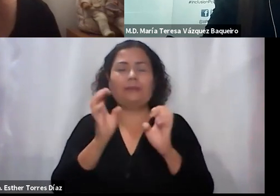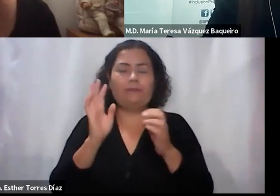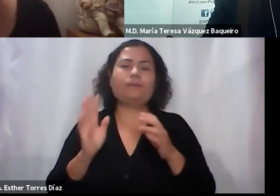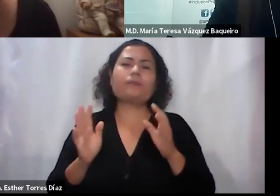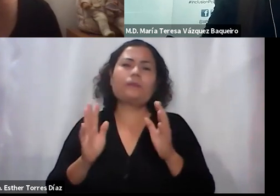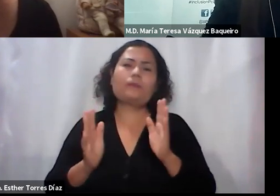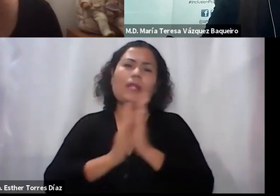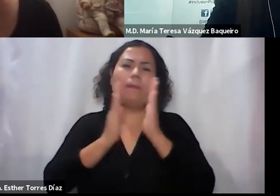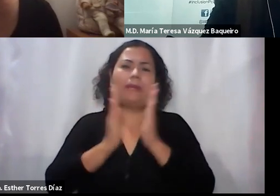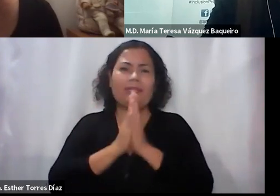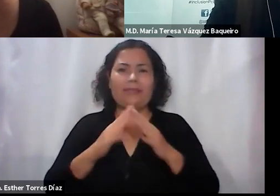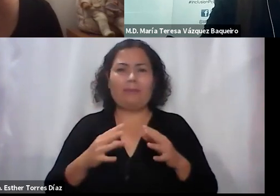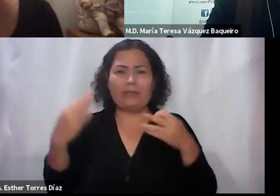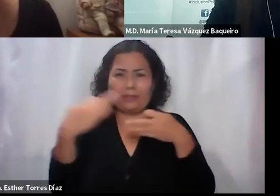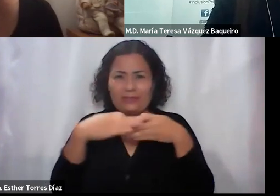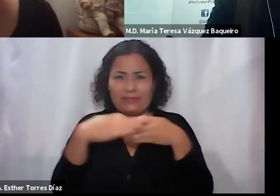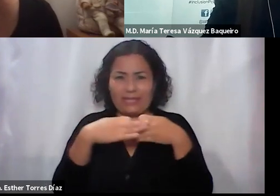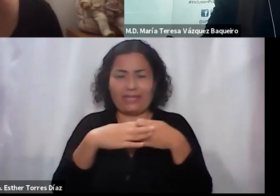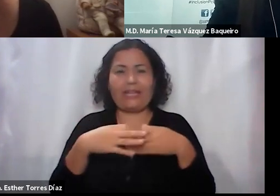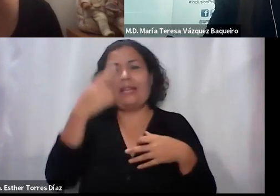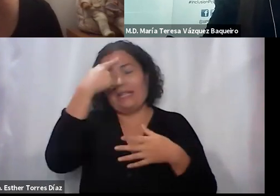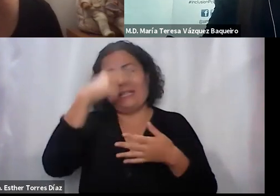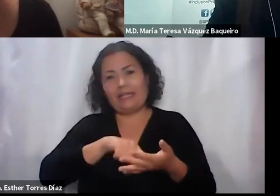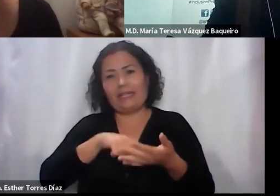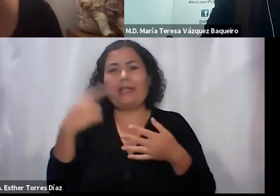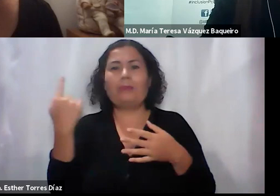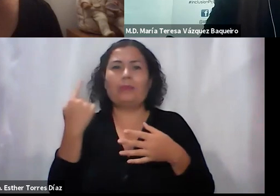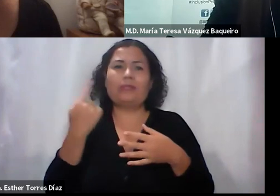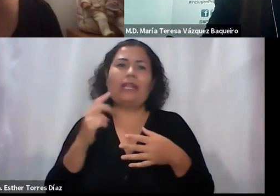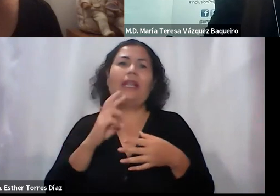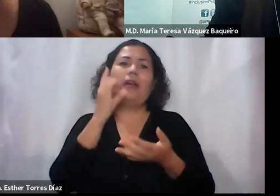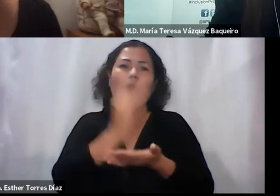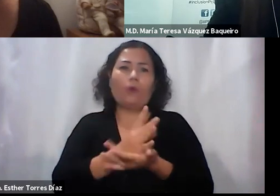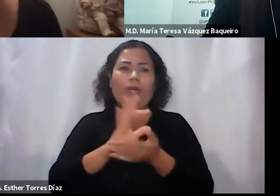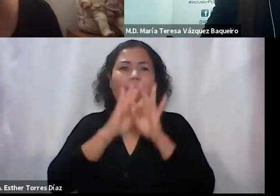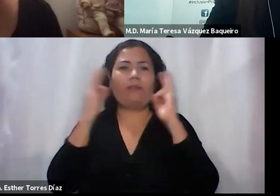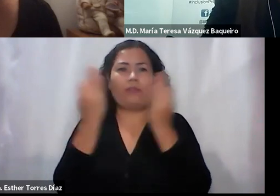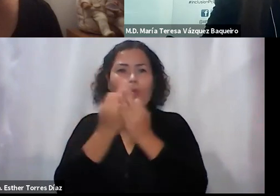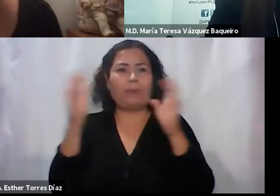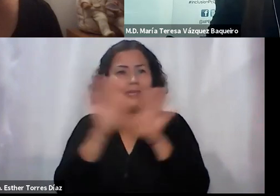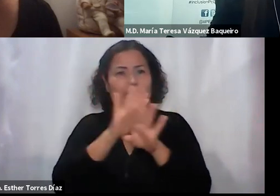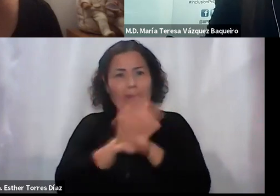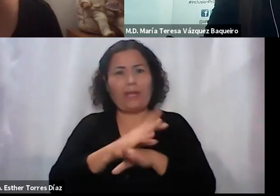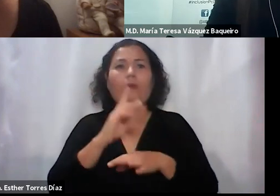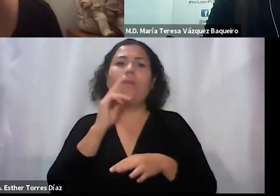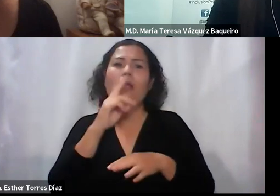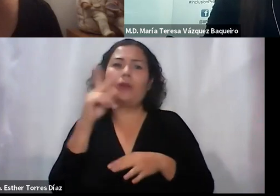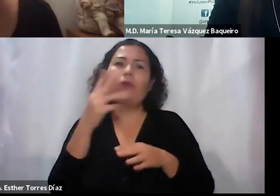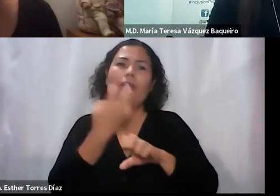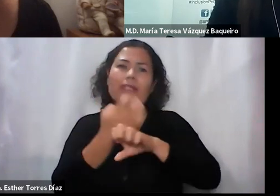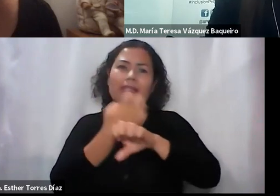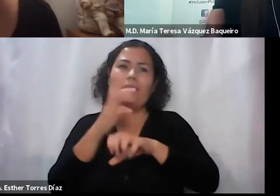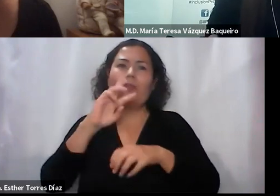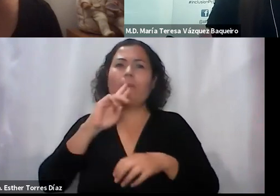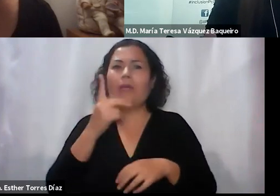de cerca, porque creemos que la única forma de realmente cambiar y hacer un mejor estado, un mejor país y un mejor